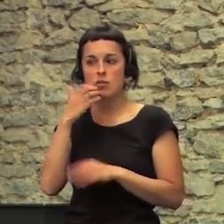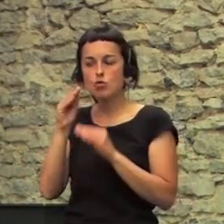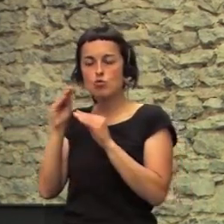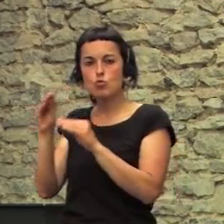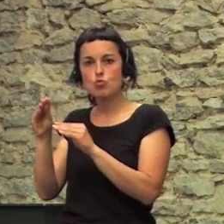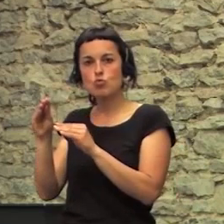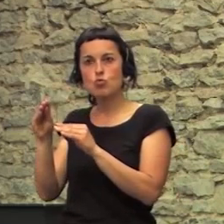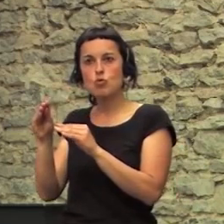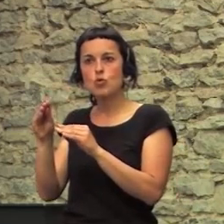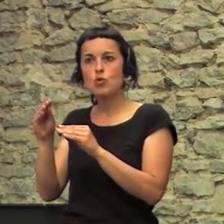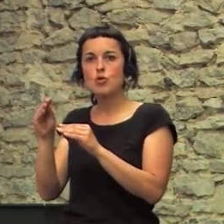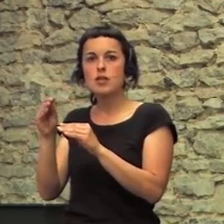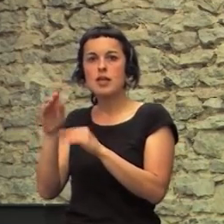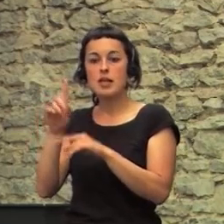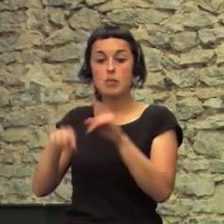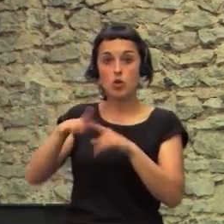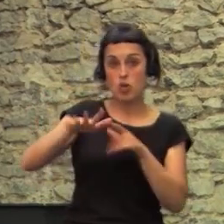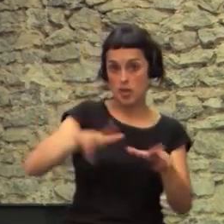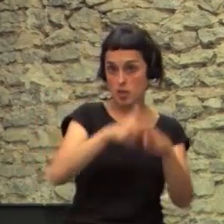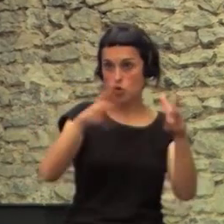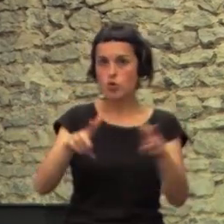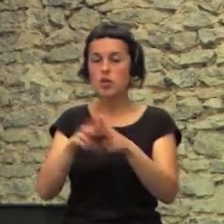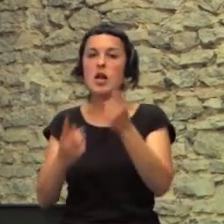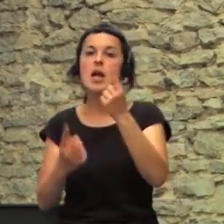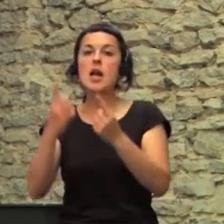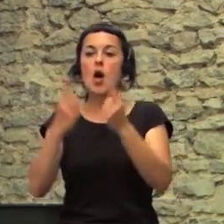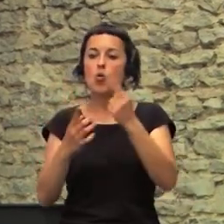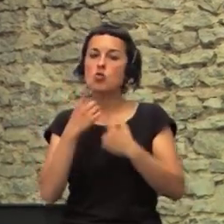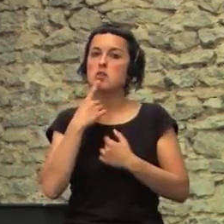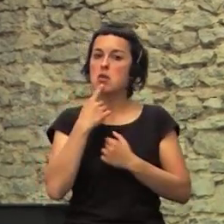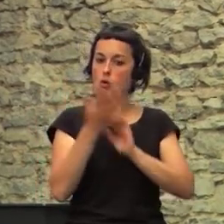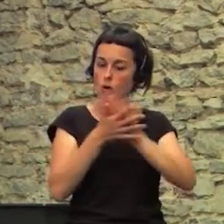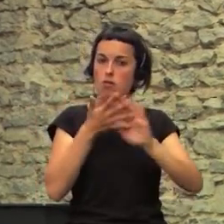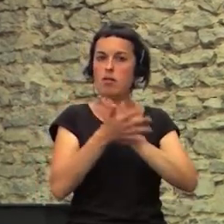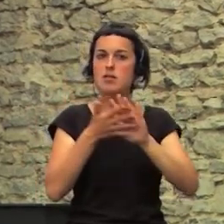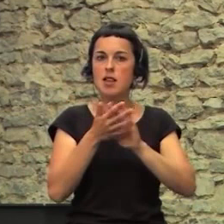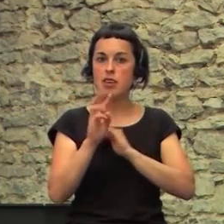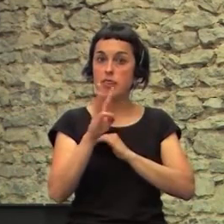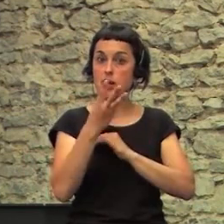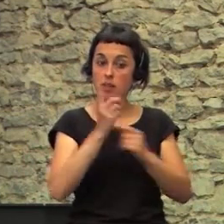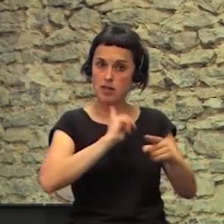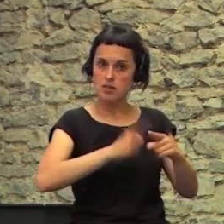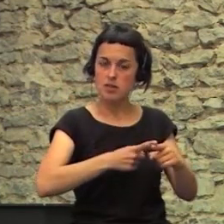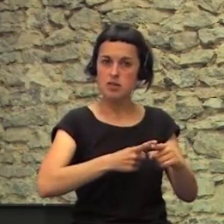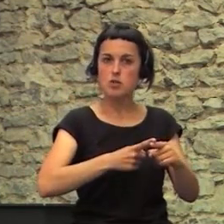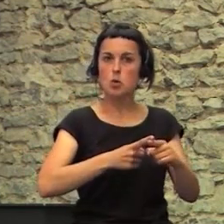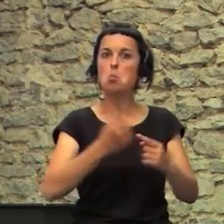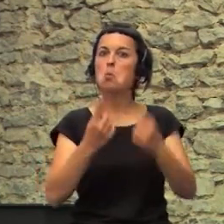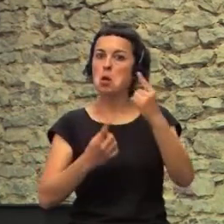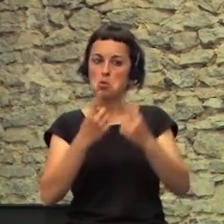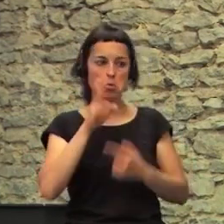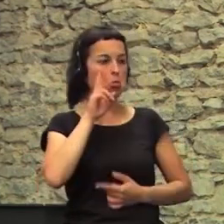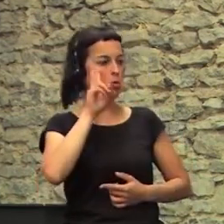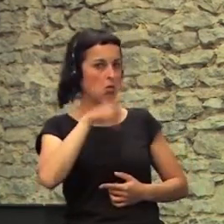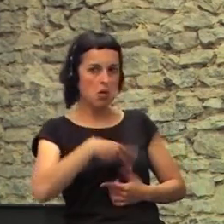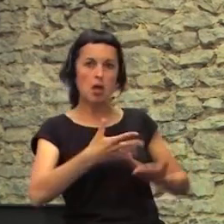sociedades en los cuales se hablaba de tercer sexo o de más sexos incluso, y que eran conocidos, respetados, incluidos